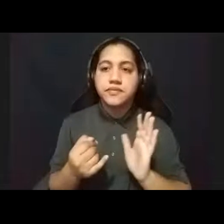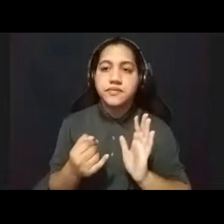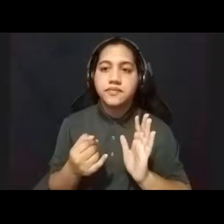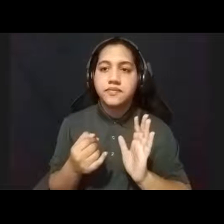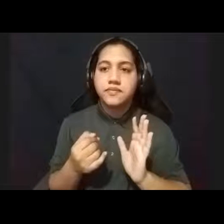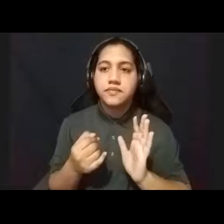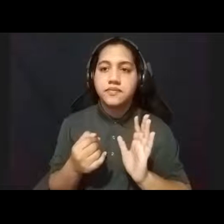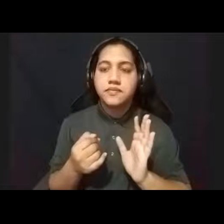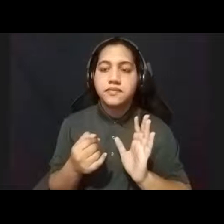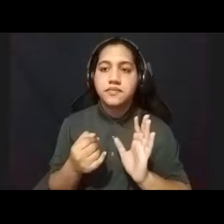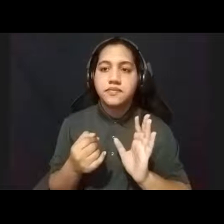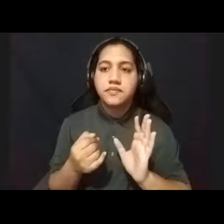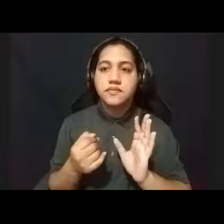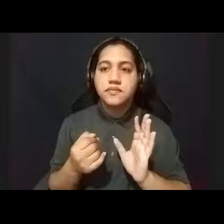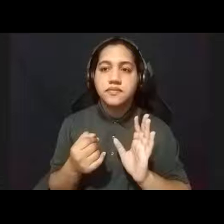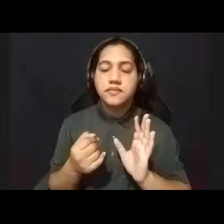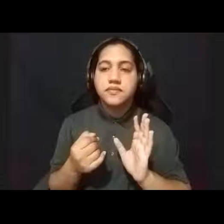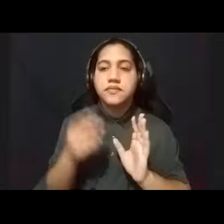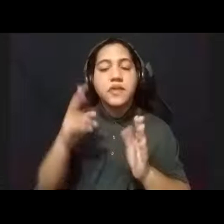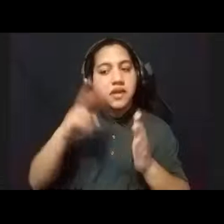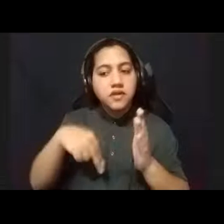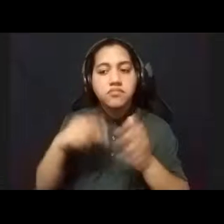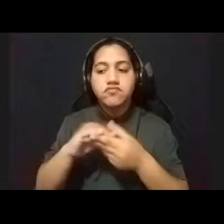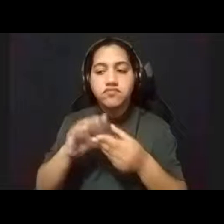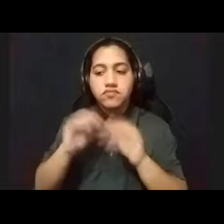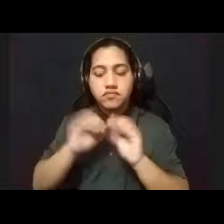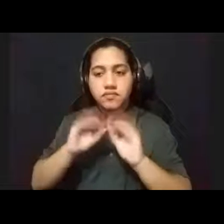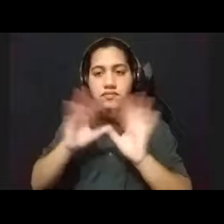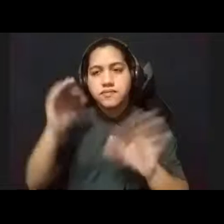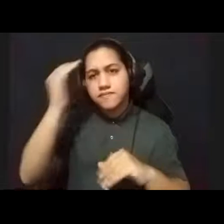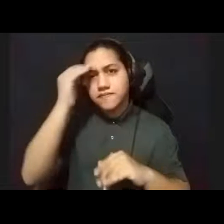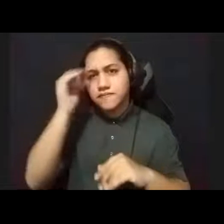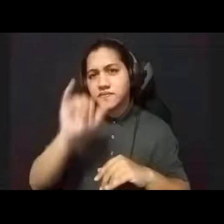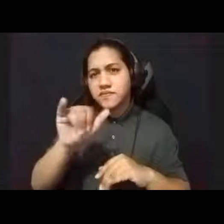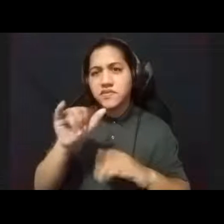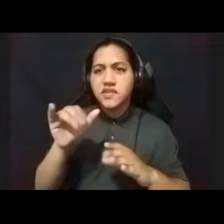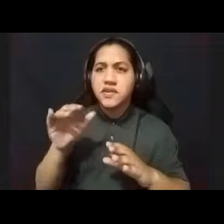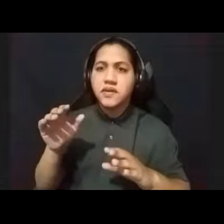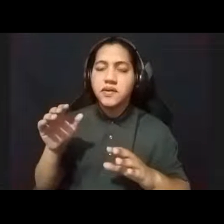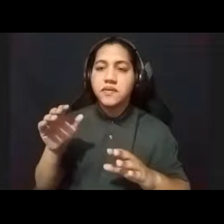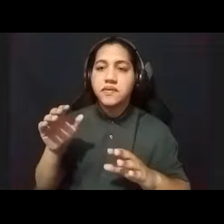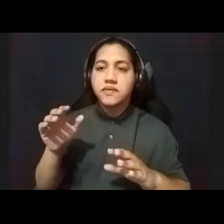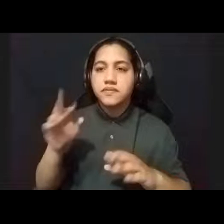podemos leer el cuento claramente y conocer a ese ratón que se dedicó